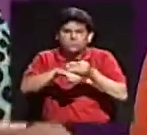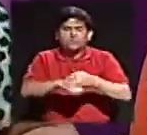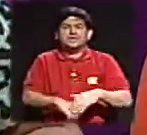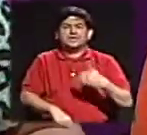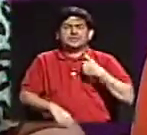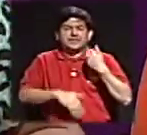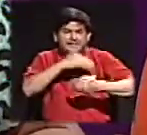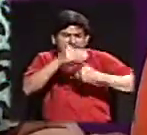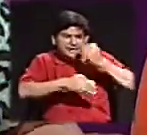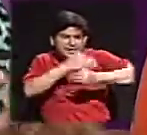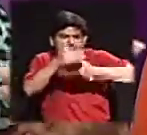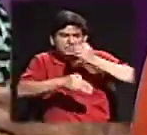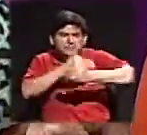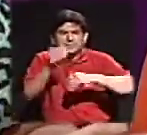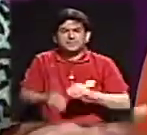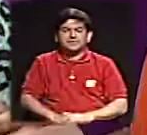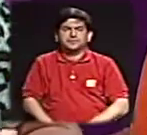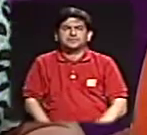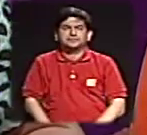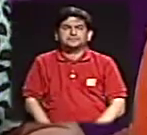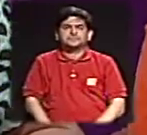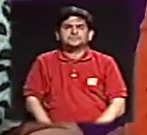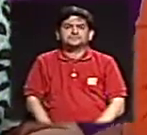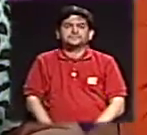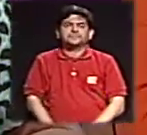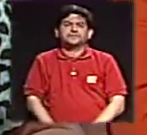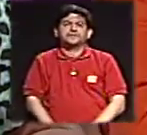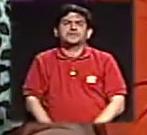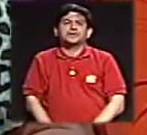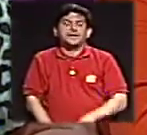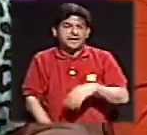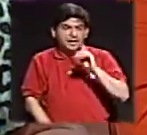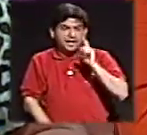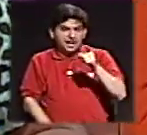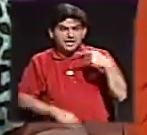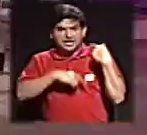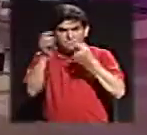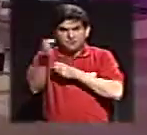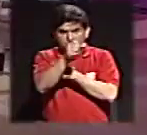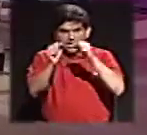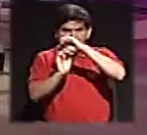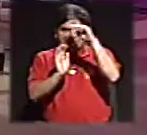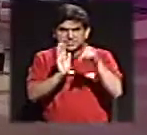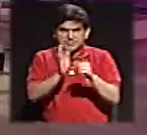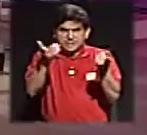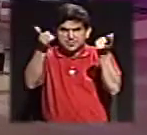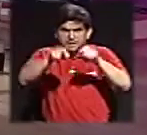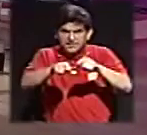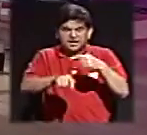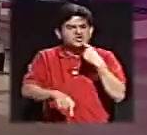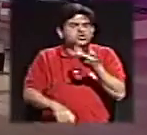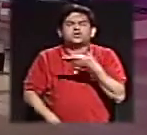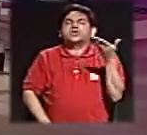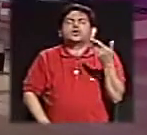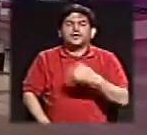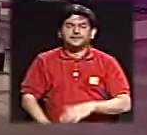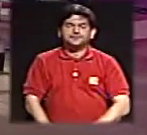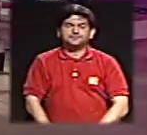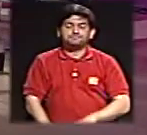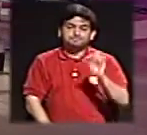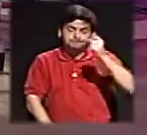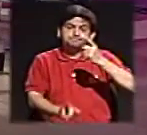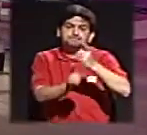en vista que el líquido amniótico estaba... Aurora recurrió a la Sala Constitucional en este caso. ¿Qué dijo la Sala?